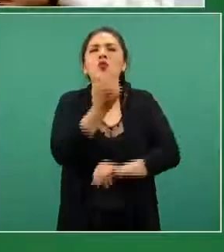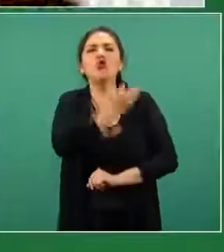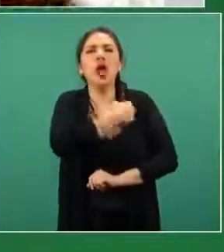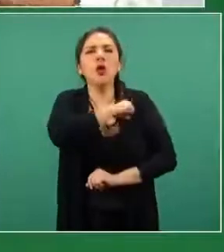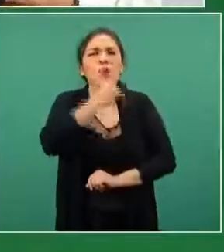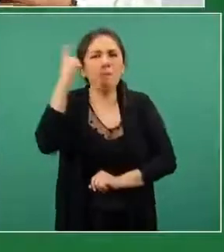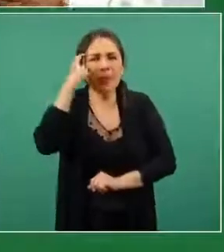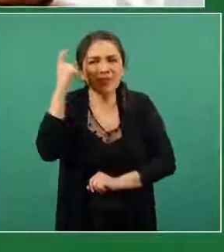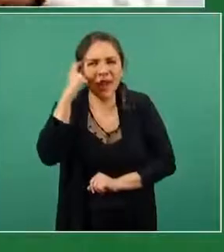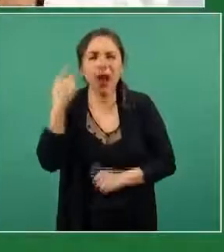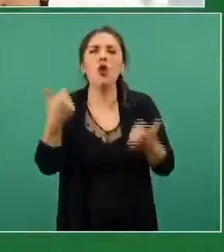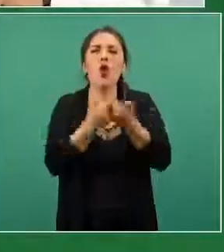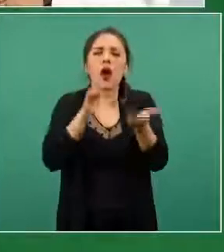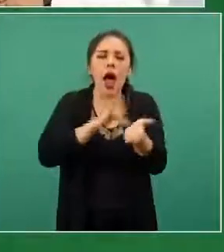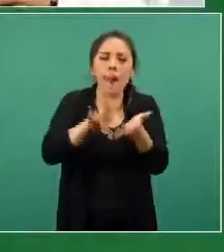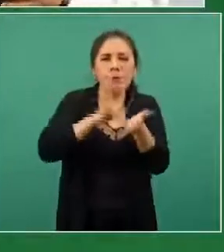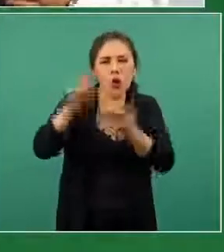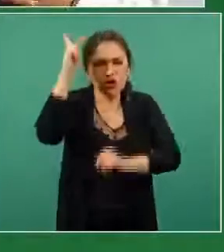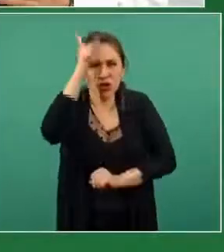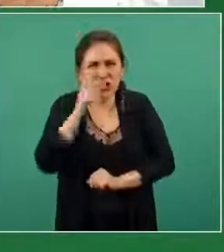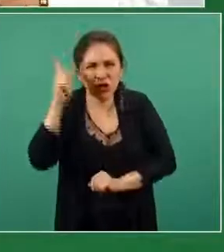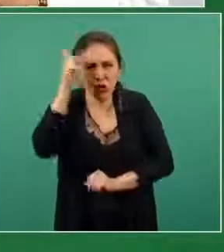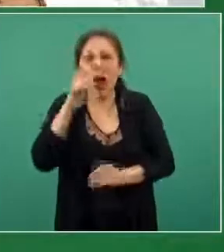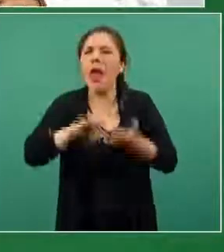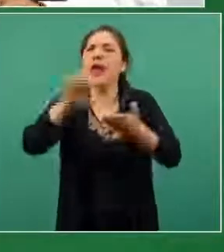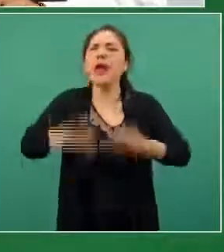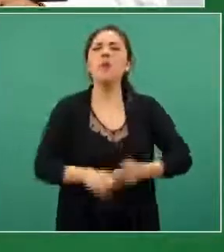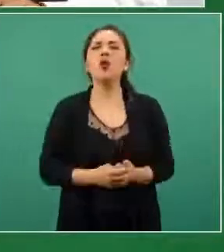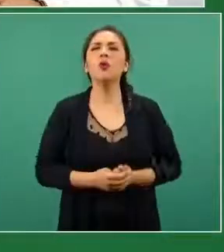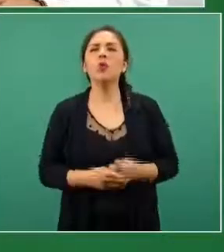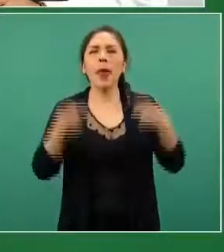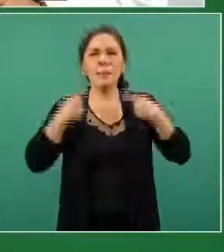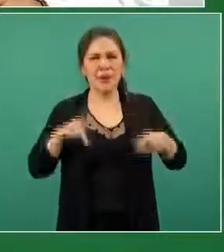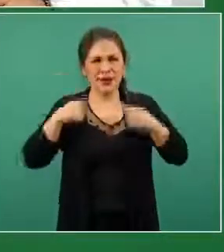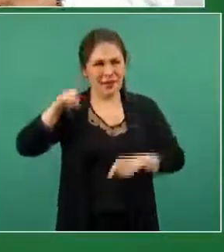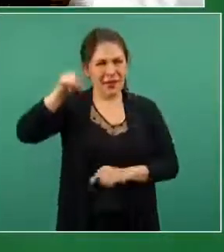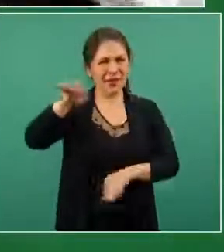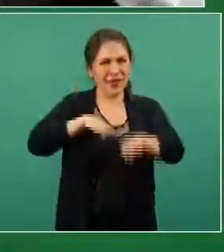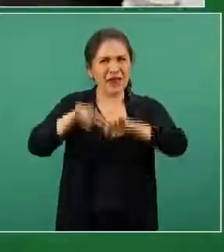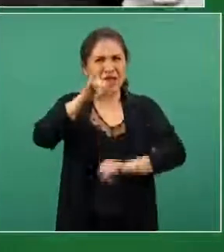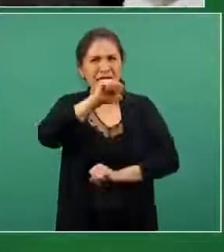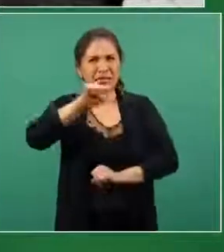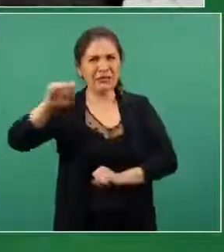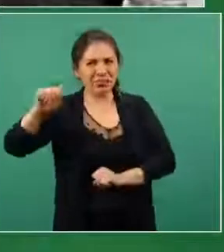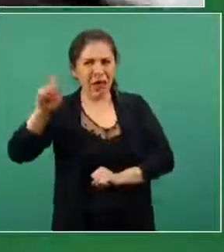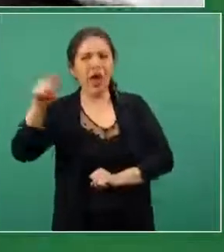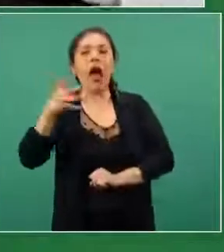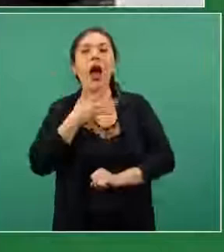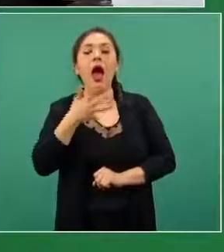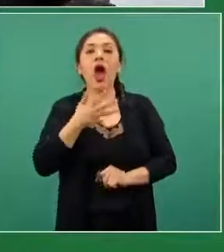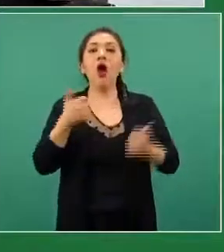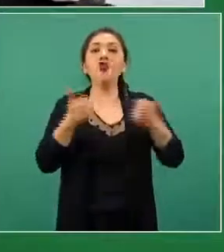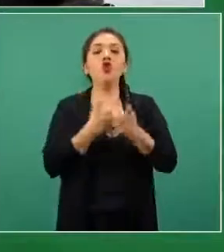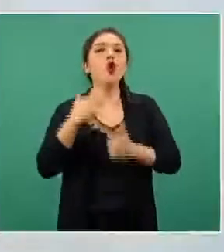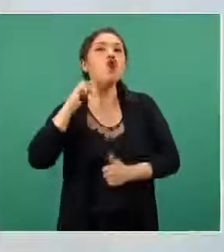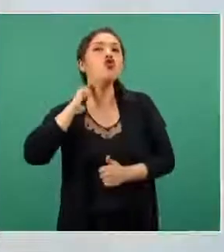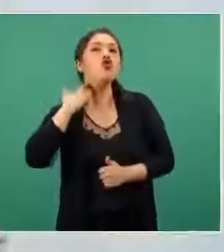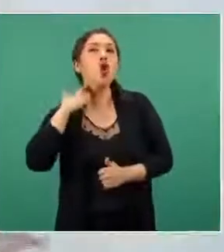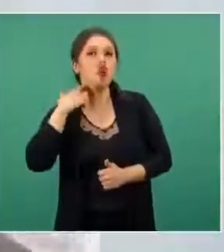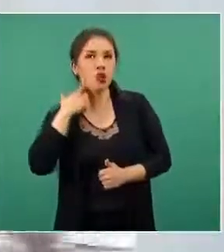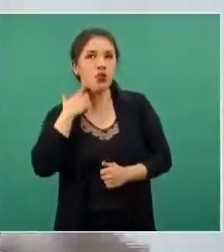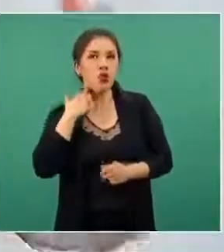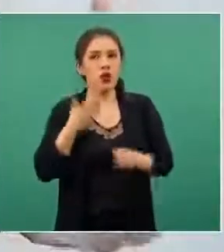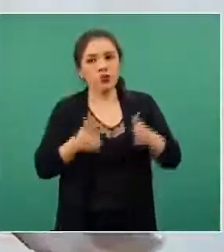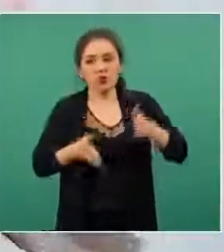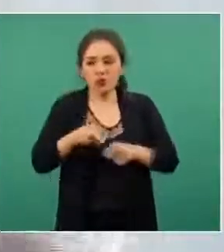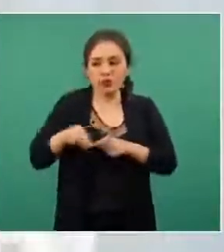mental, apoyo psicológico, que hizo por ejemplo la gente del ISSSTE, en donde tenían a su robotita que